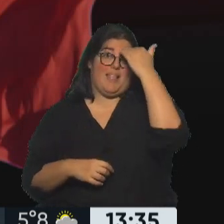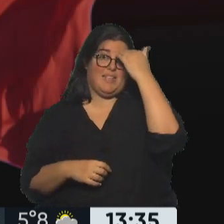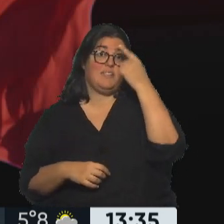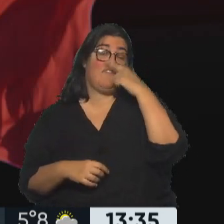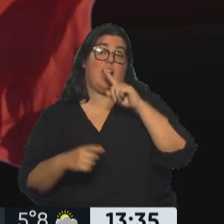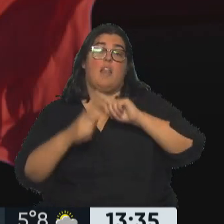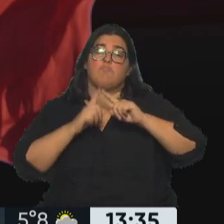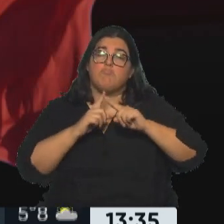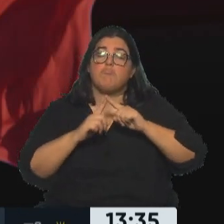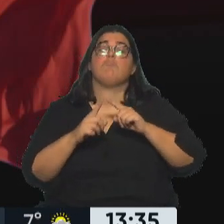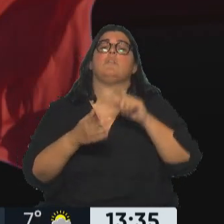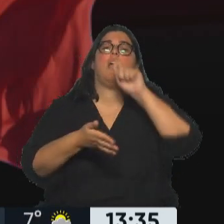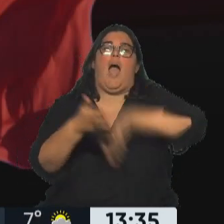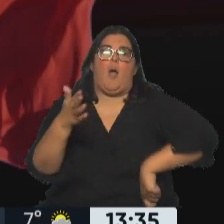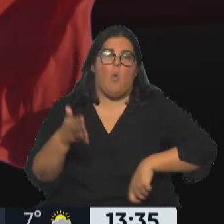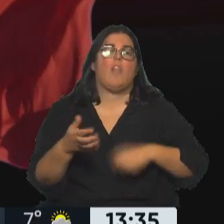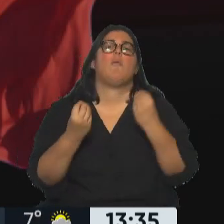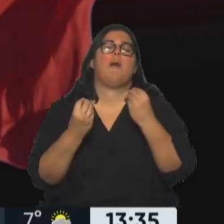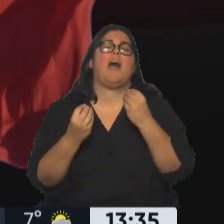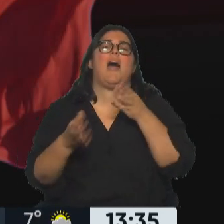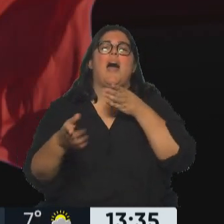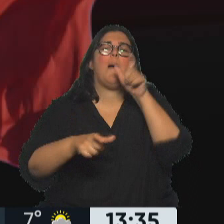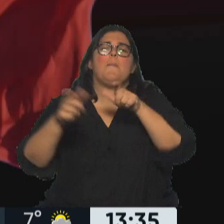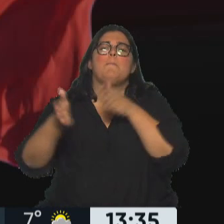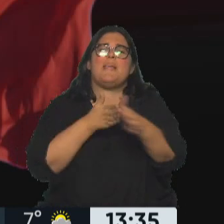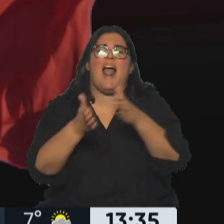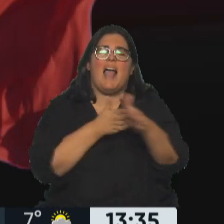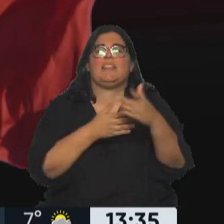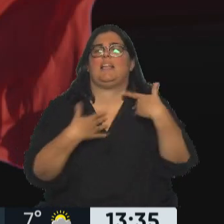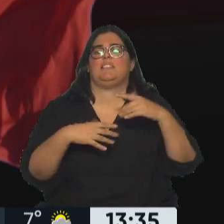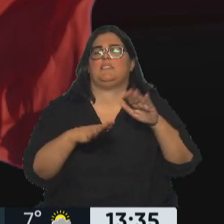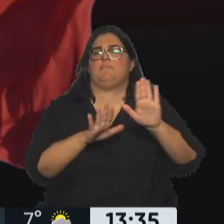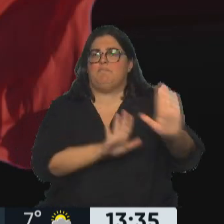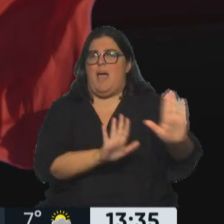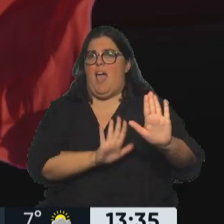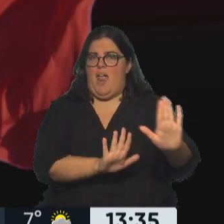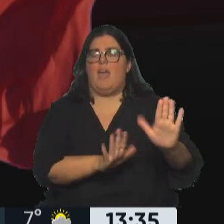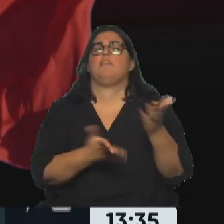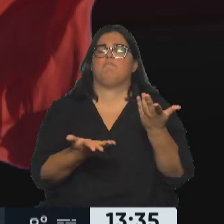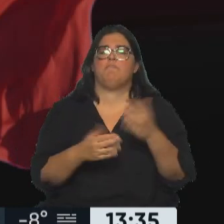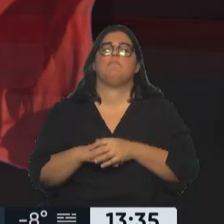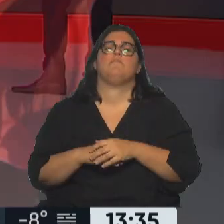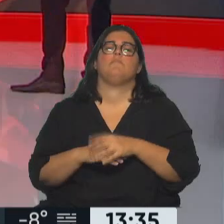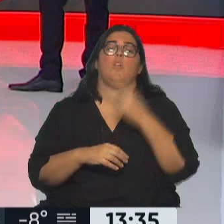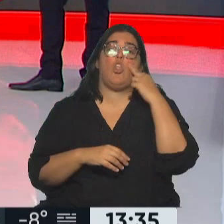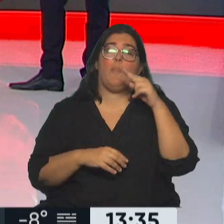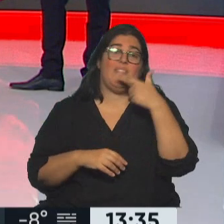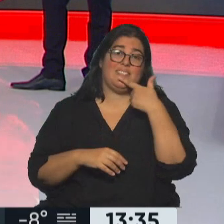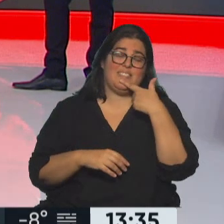flujo de refugiados y retomar las conversaciones. 2017, 2 años después,